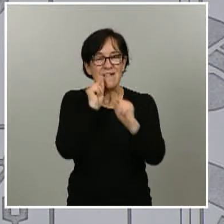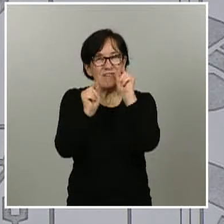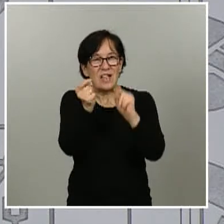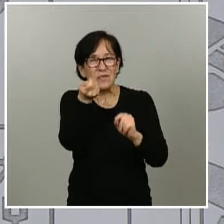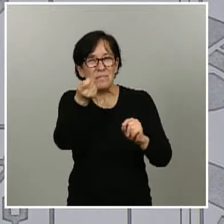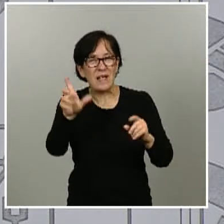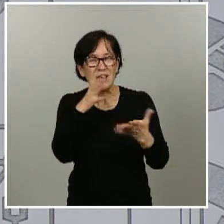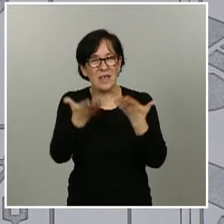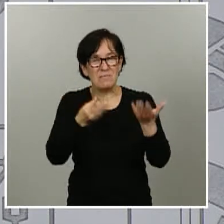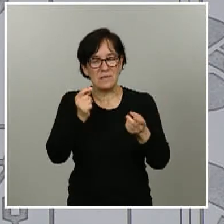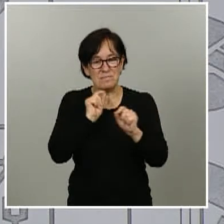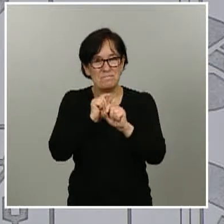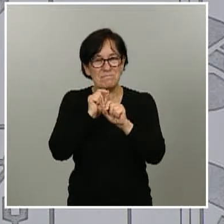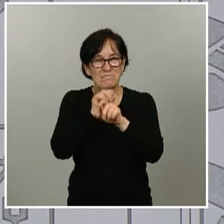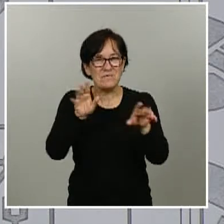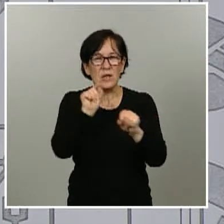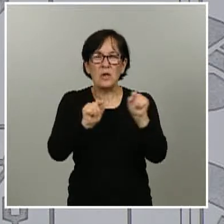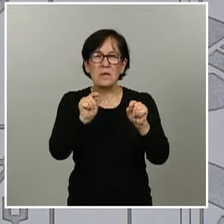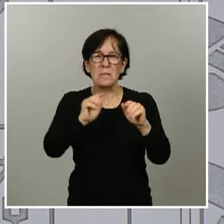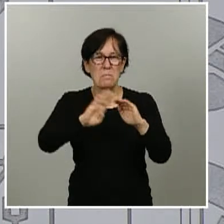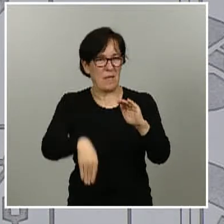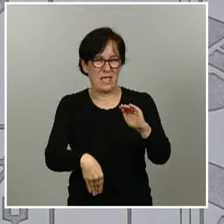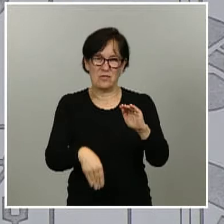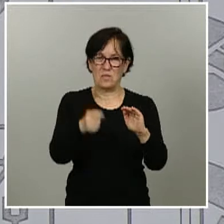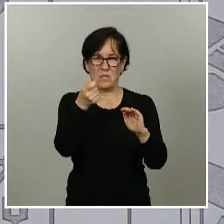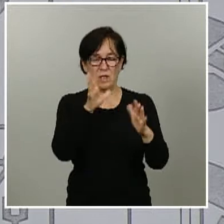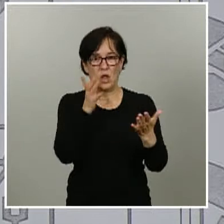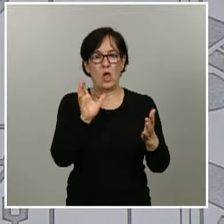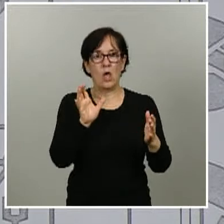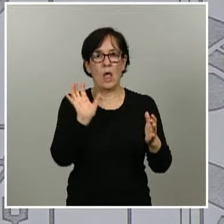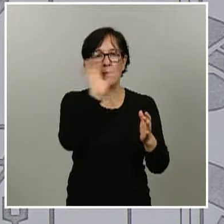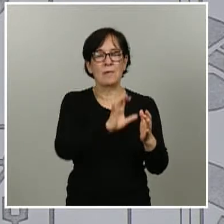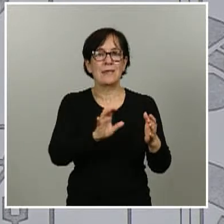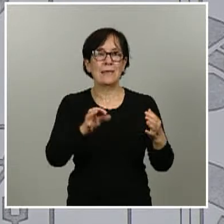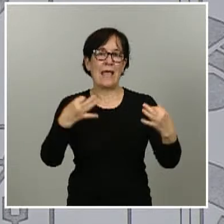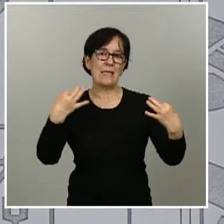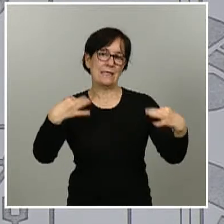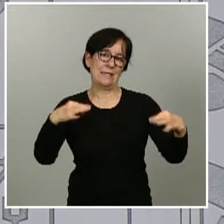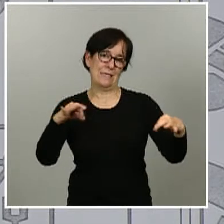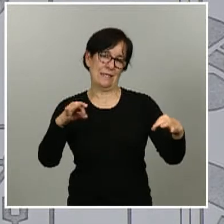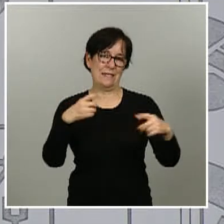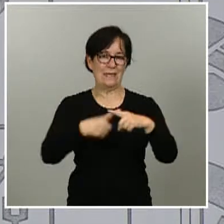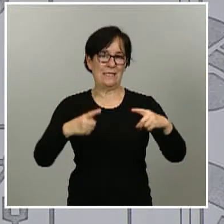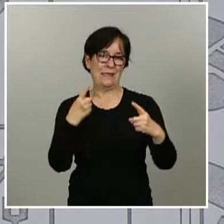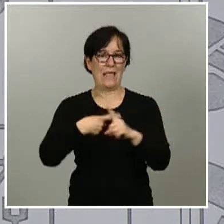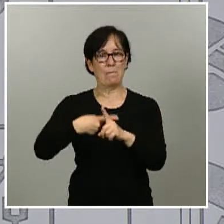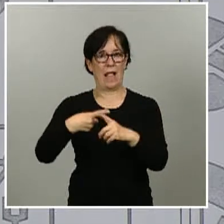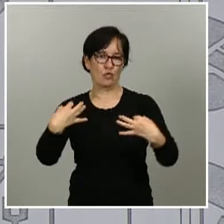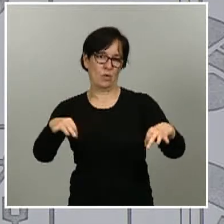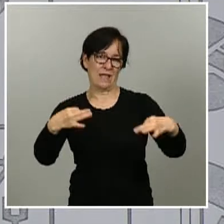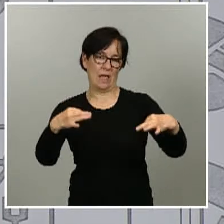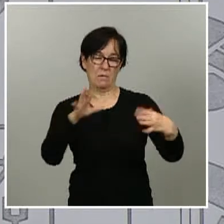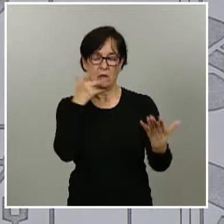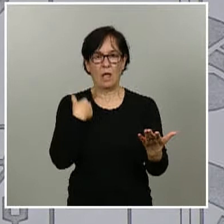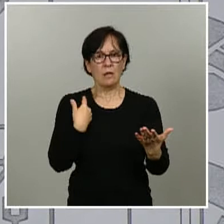países se transmiten poco menos que en los países templados. Ahora mismo tenemos información de incrementos